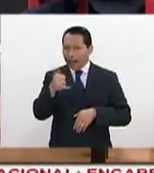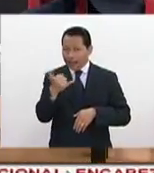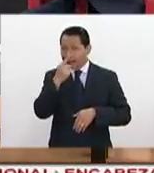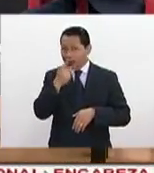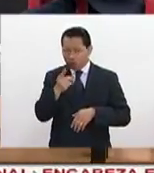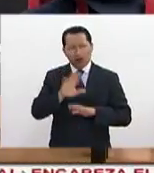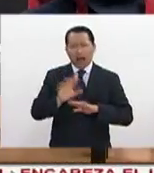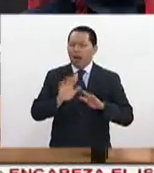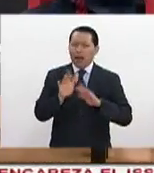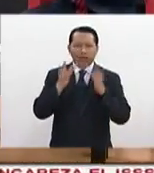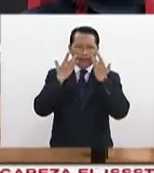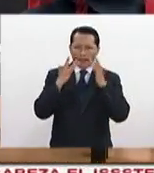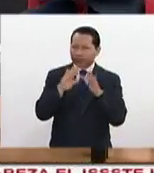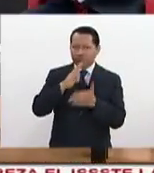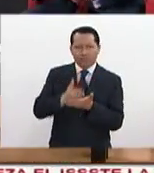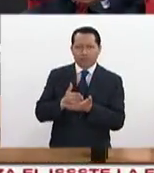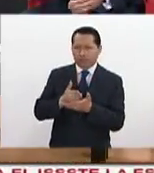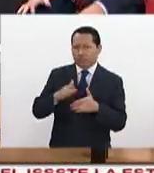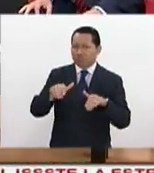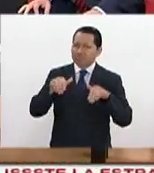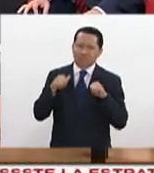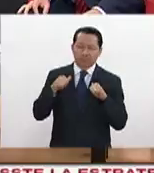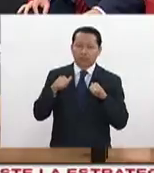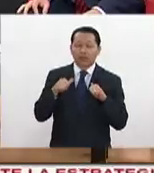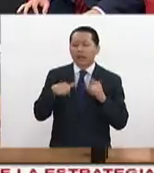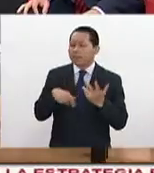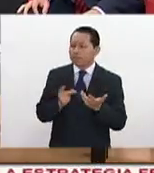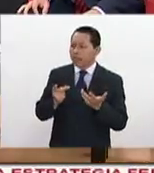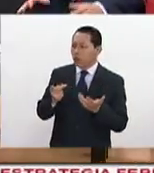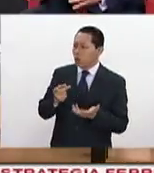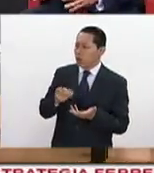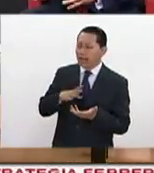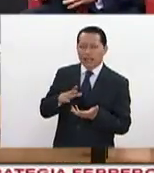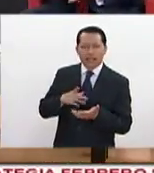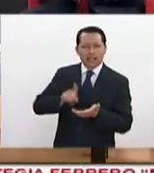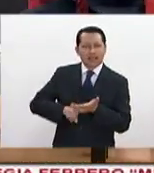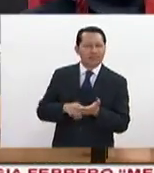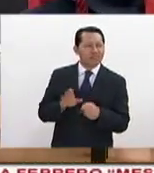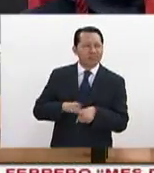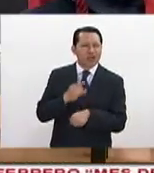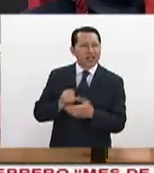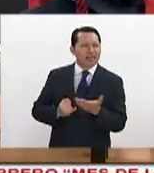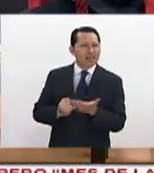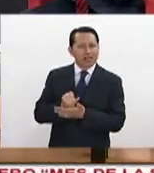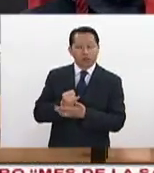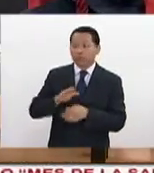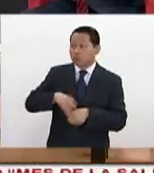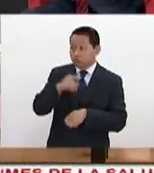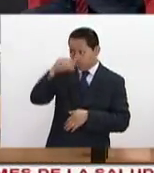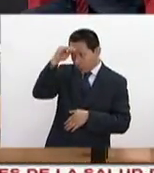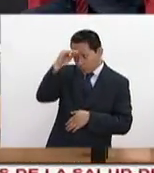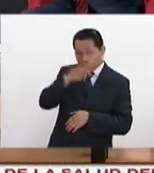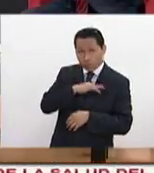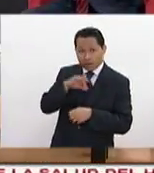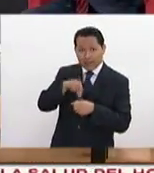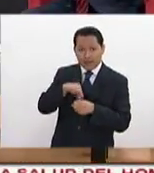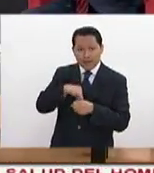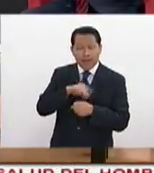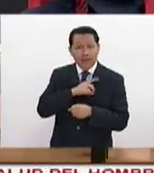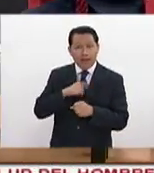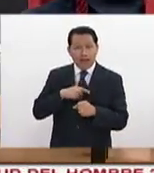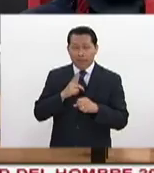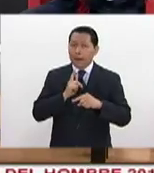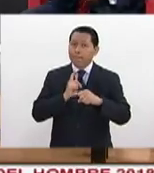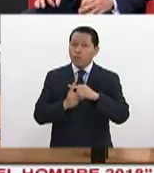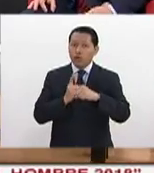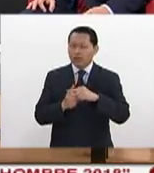esto. Pero, ¿qué es lo que hay detrás de toda esta decisión gubernamental? ¿Por qué cuando se puede pensar que las elecciones deben ser